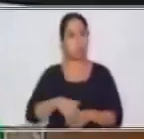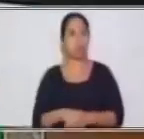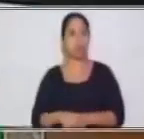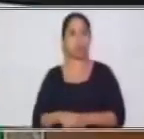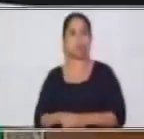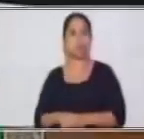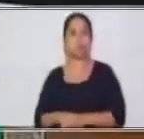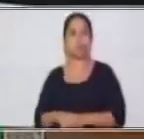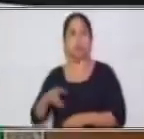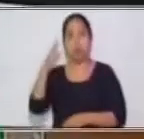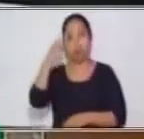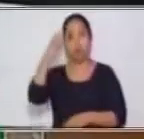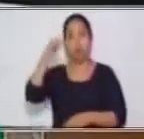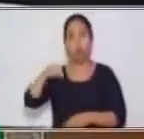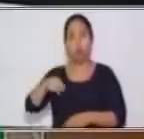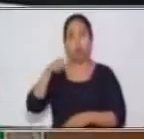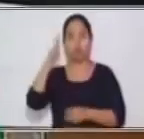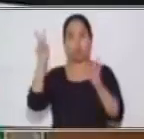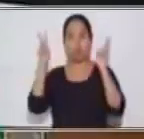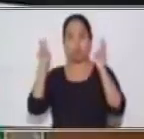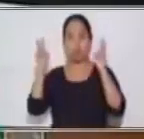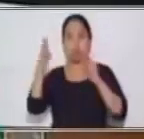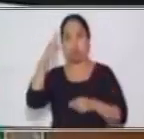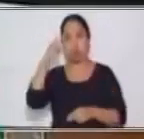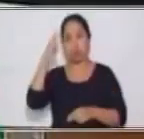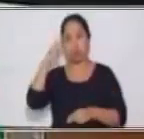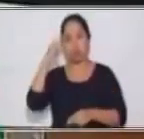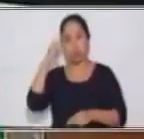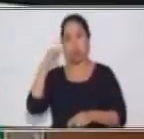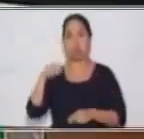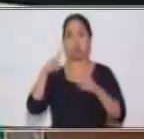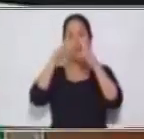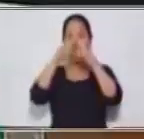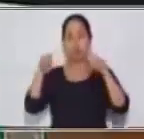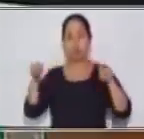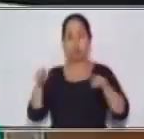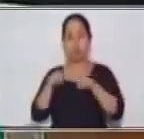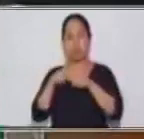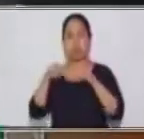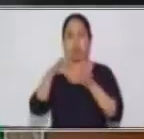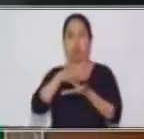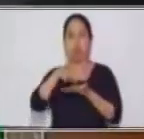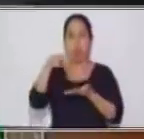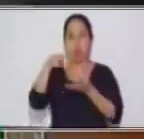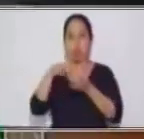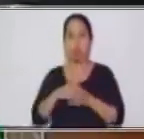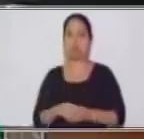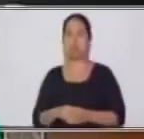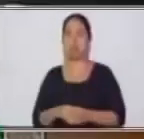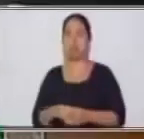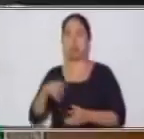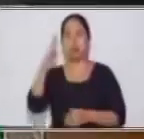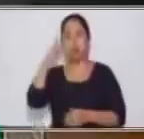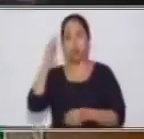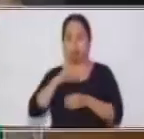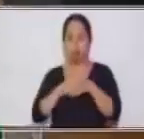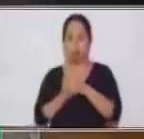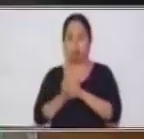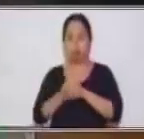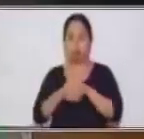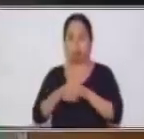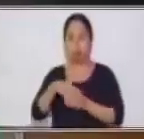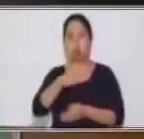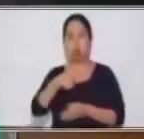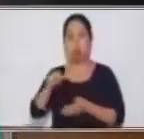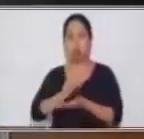Recuerda, hoy vimos lo que es razones trigonométricas. Recuerda siempre estarte lavando tus manos con agua y con jabón o utilizando